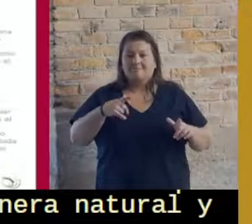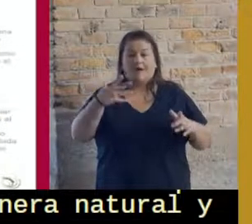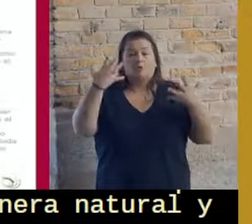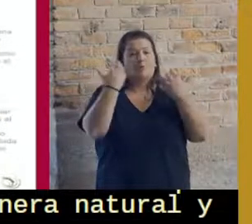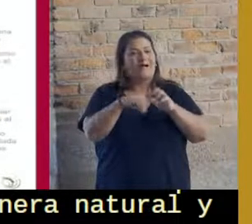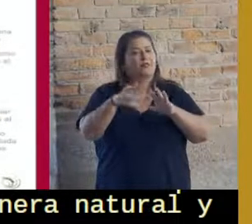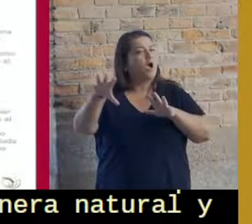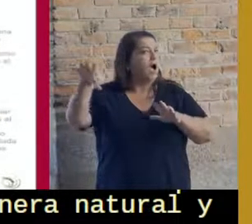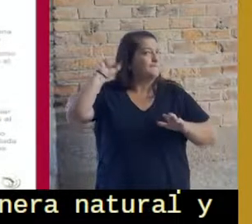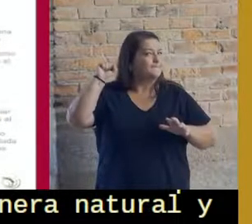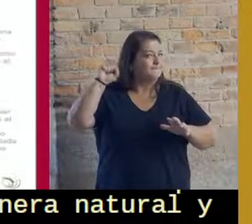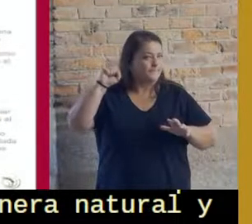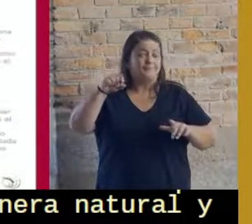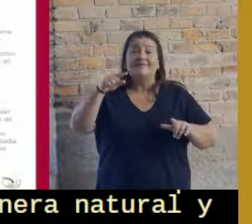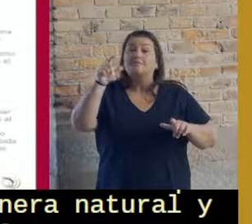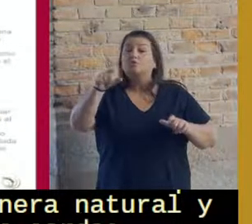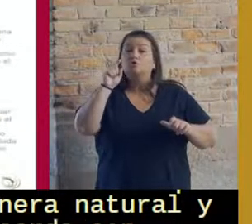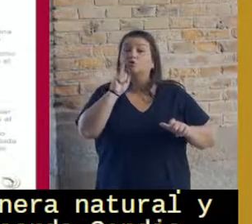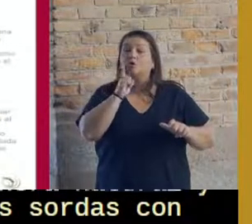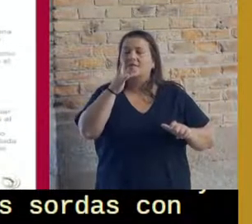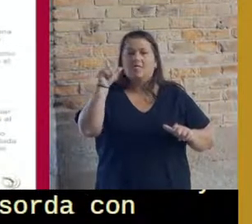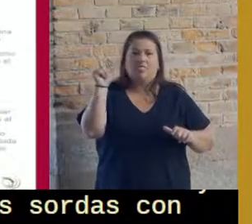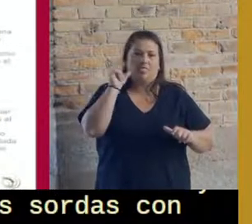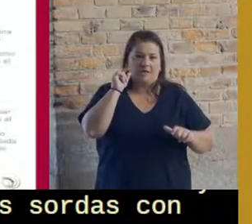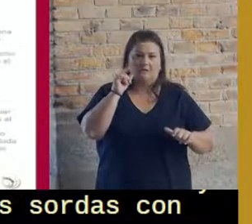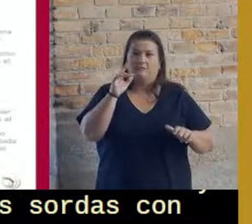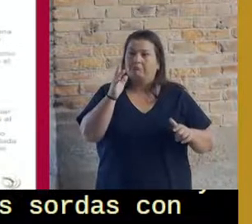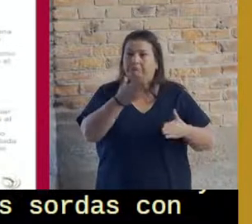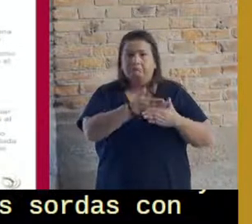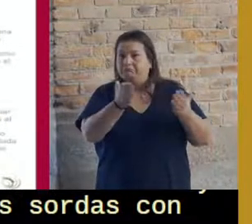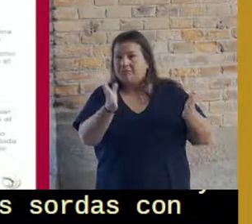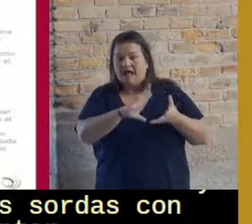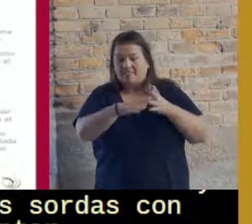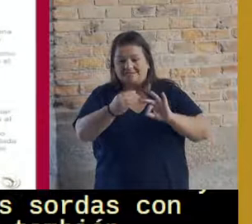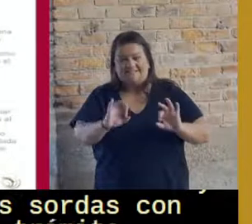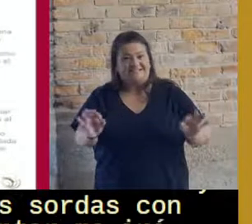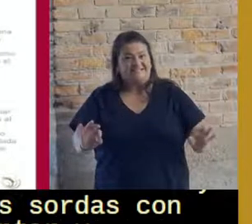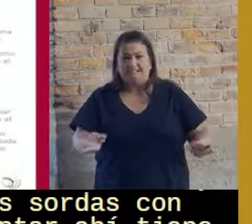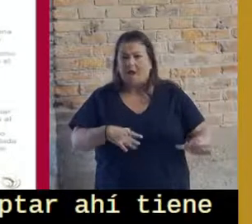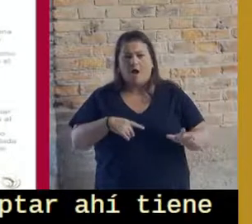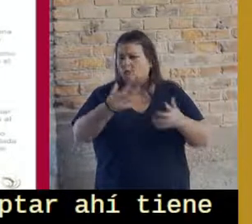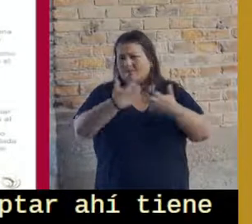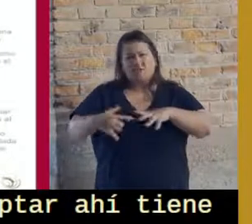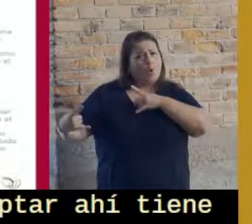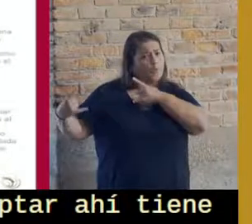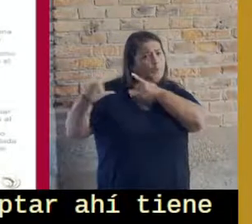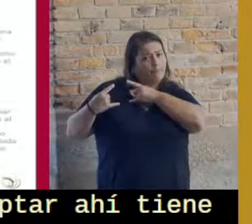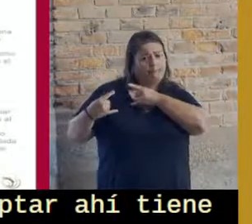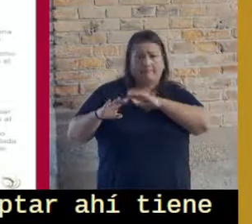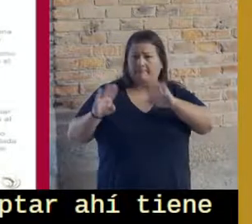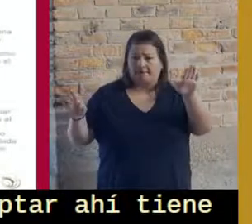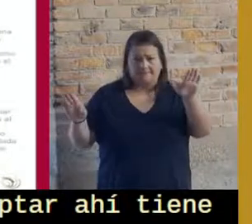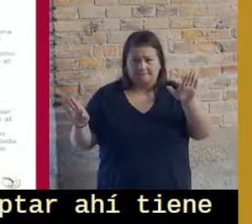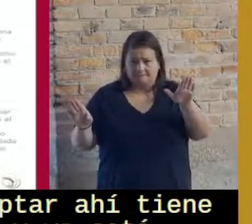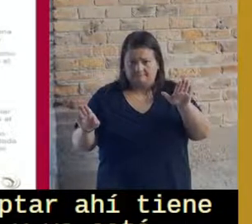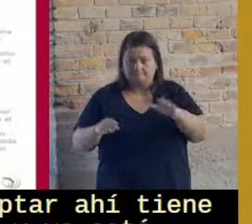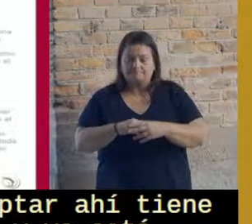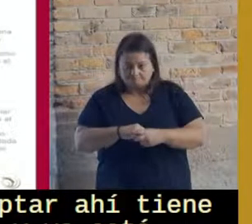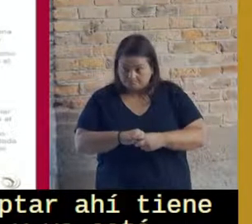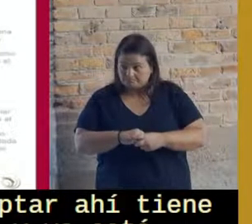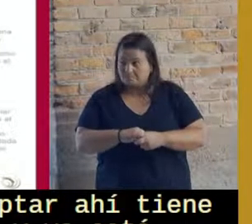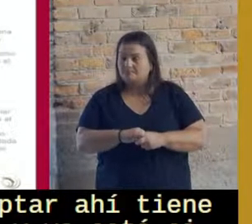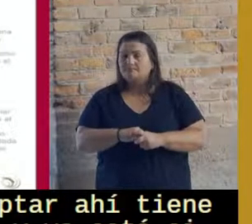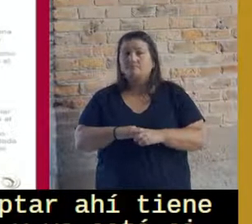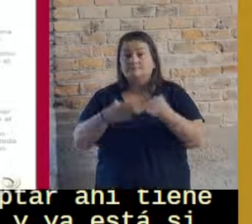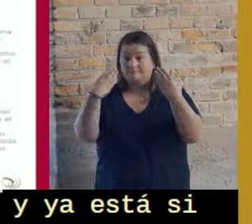automática ni la persona sorda con discapacidad auditiva ni nadie se tiene que adaptar ni tiene que hacer algo especial esto ya queda instalado y ya está sí